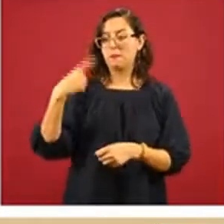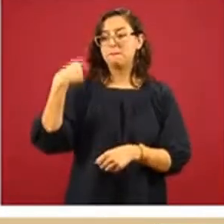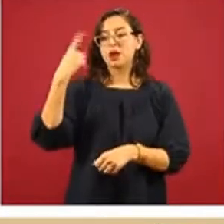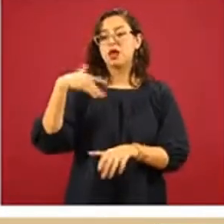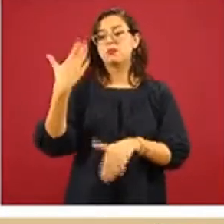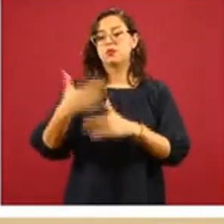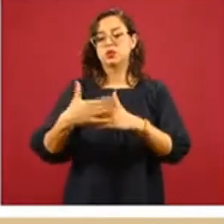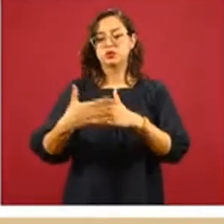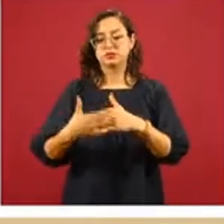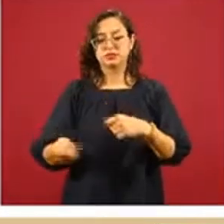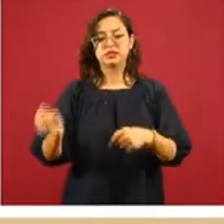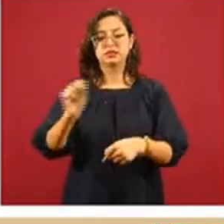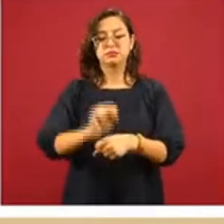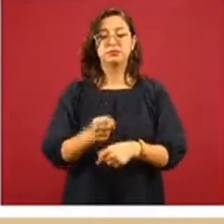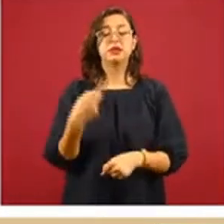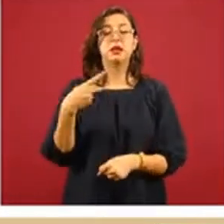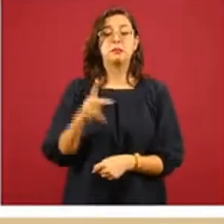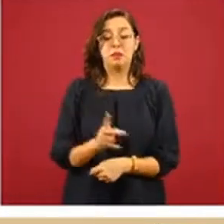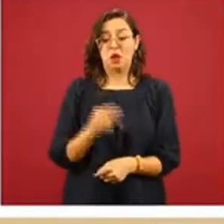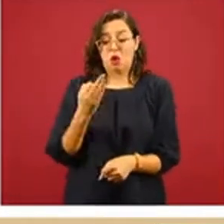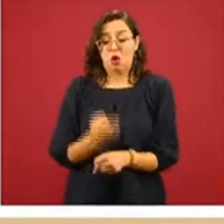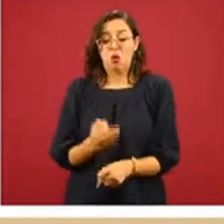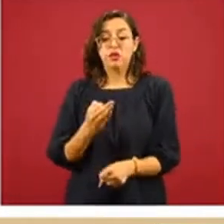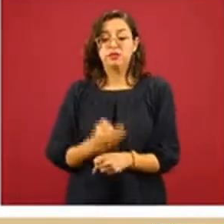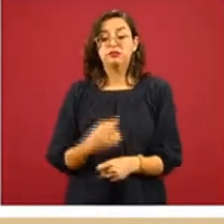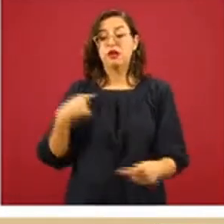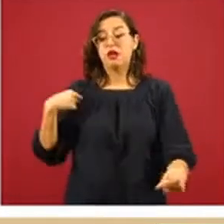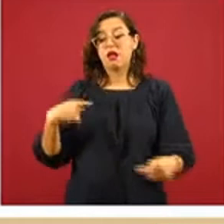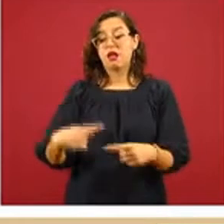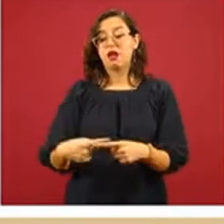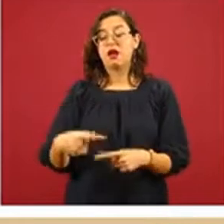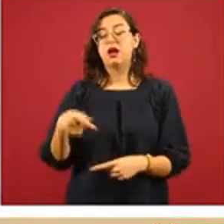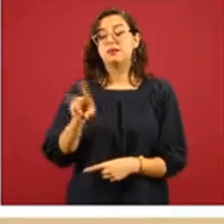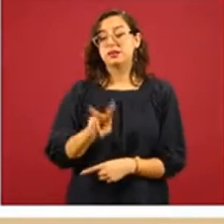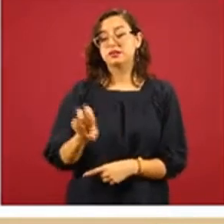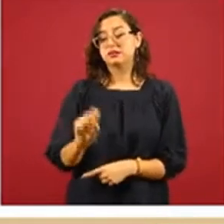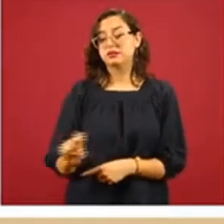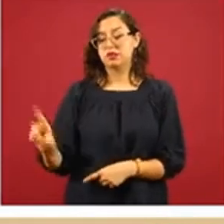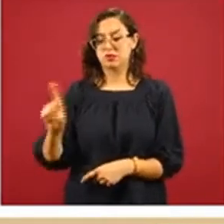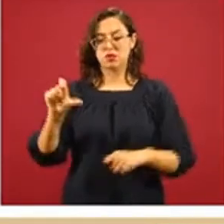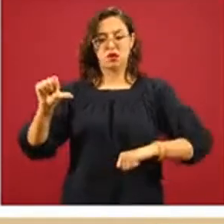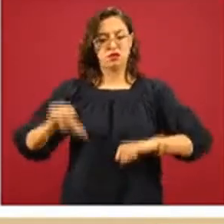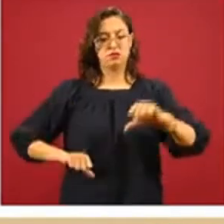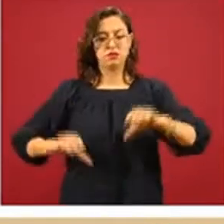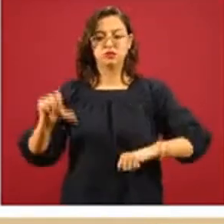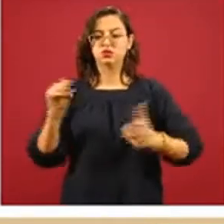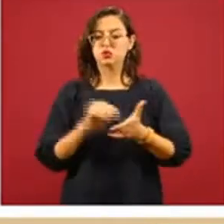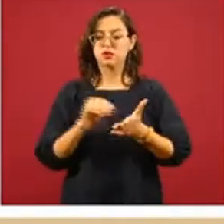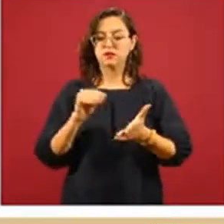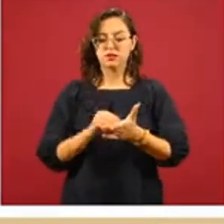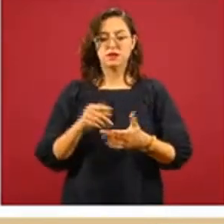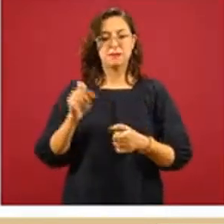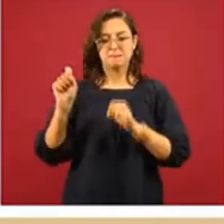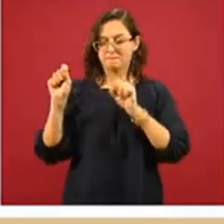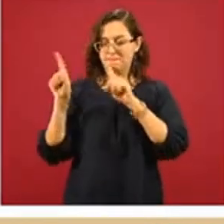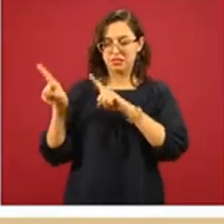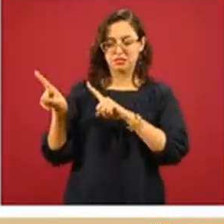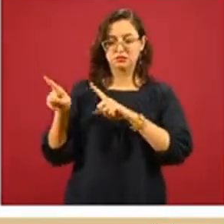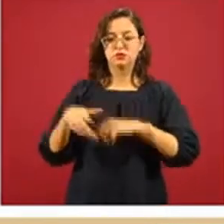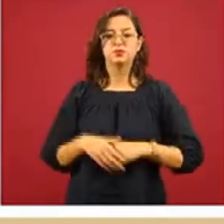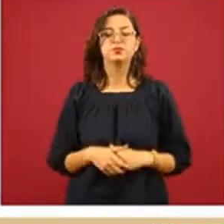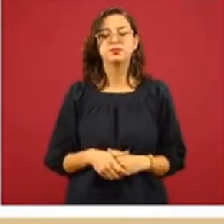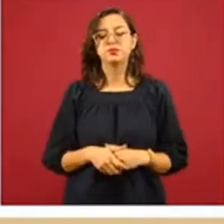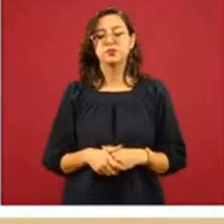semana, pero este es el que rige todavía en este momento las actividades. Siempre es importante recordarle a